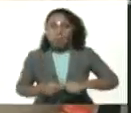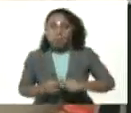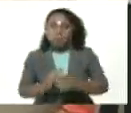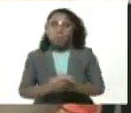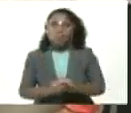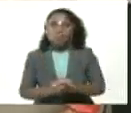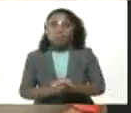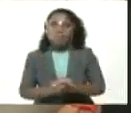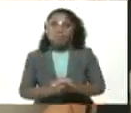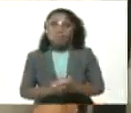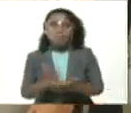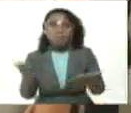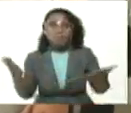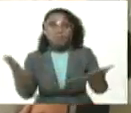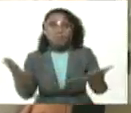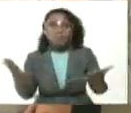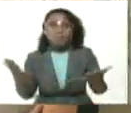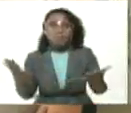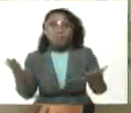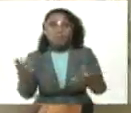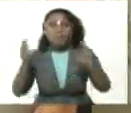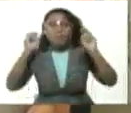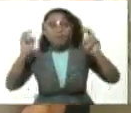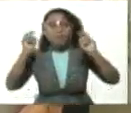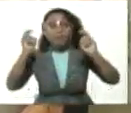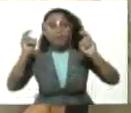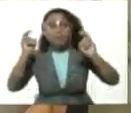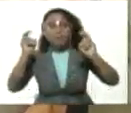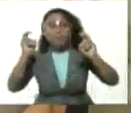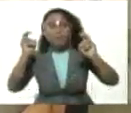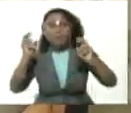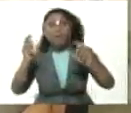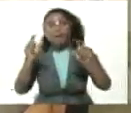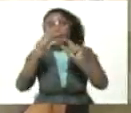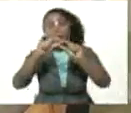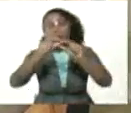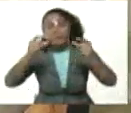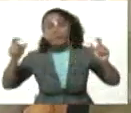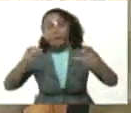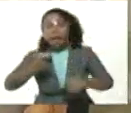y con temas versos al café,